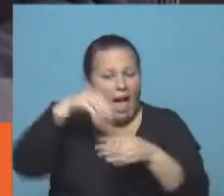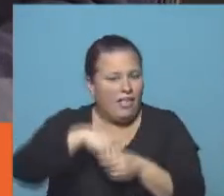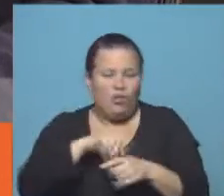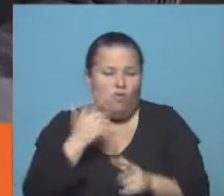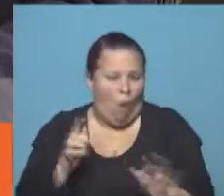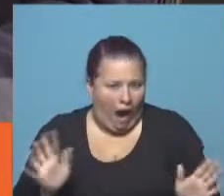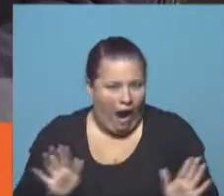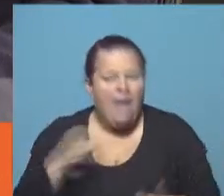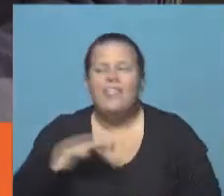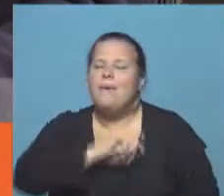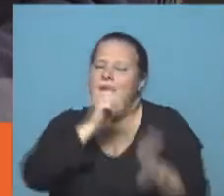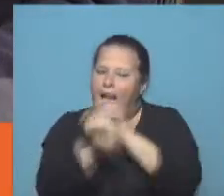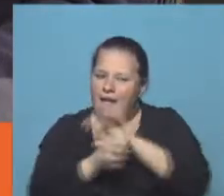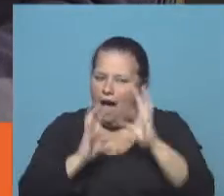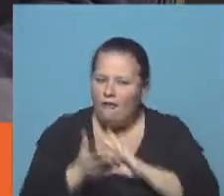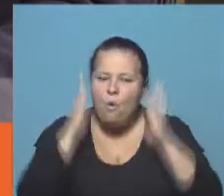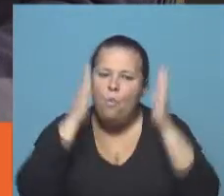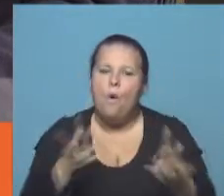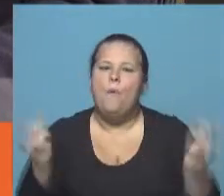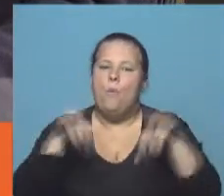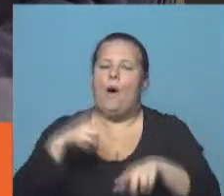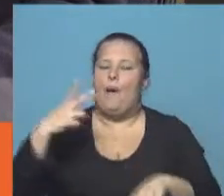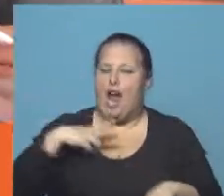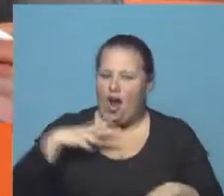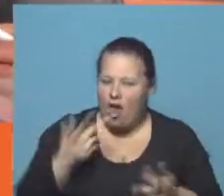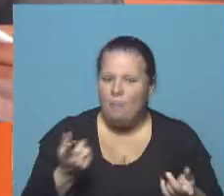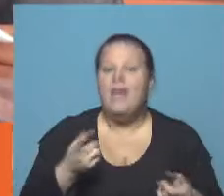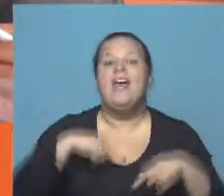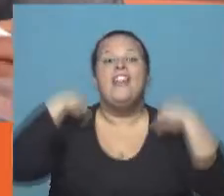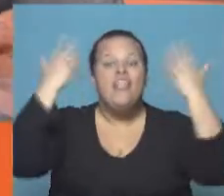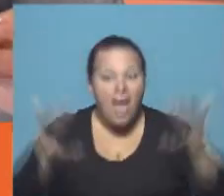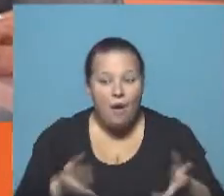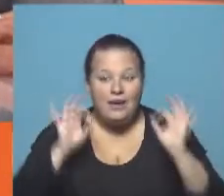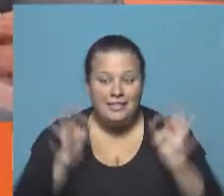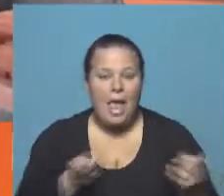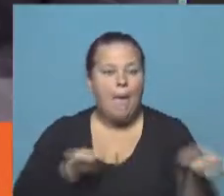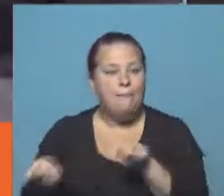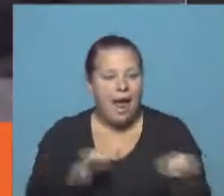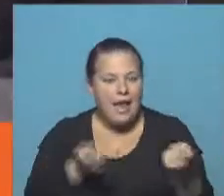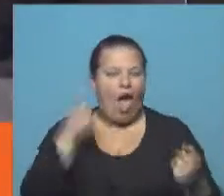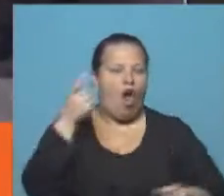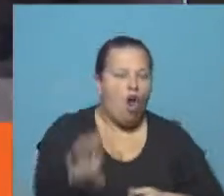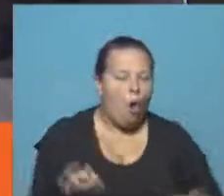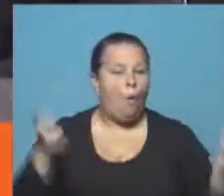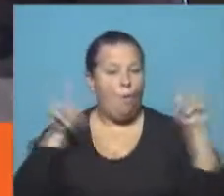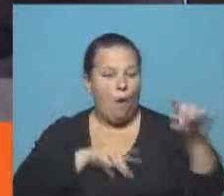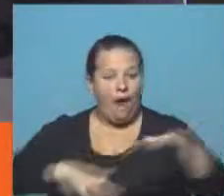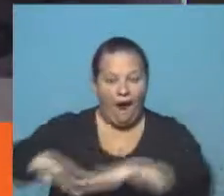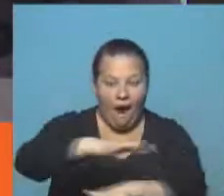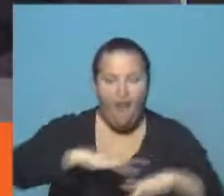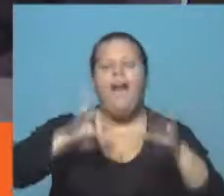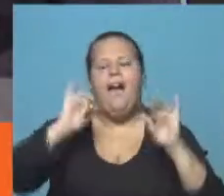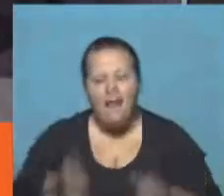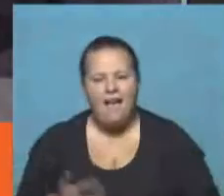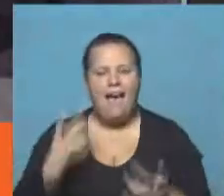hay. Entonces hay que cambiar el rumbo, hay que apuntar a recuperar el poder adquisitivo, y después sí, una vez que el mercado y la demanda vuelve a traccionar, ahí